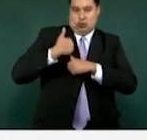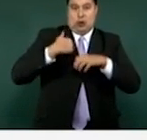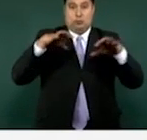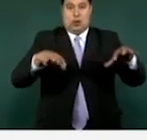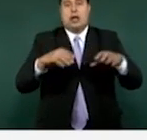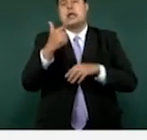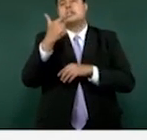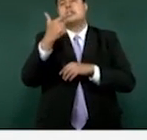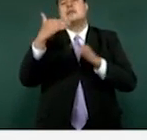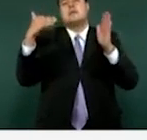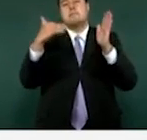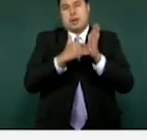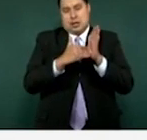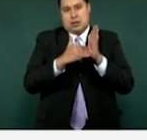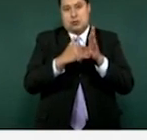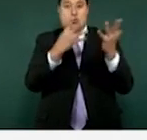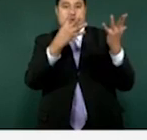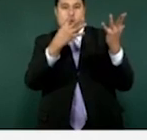tenemos